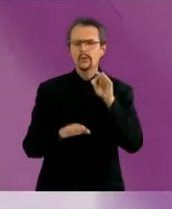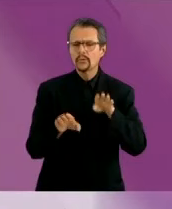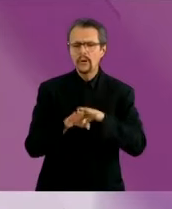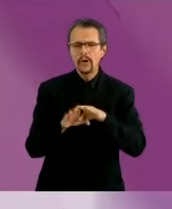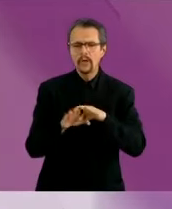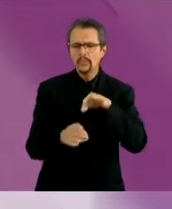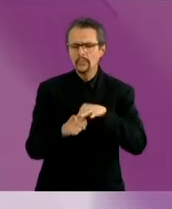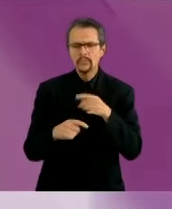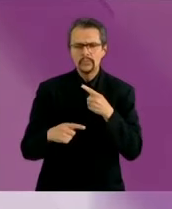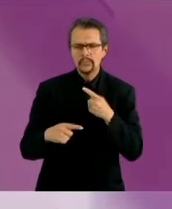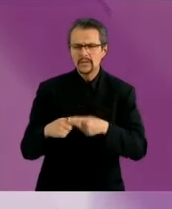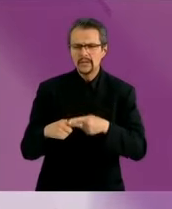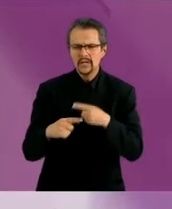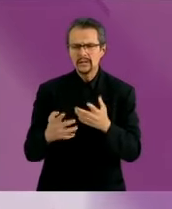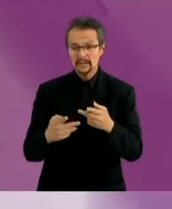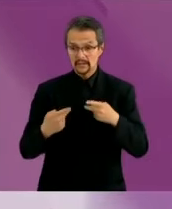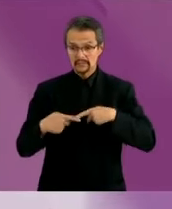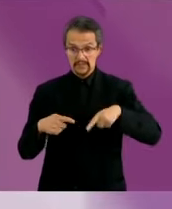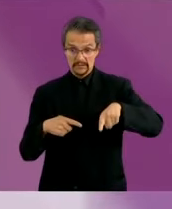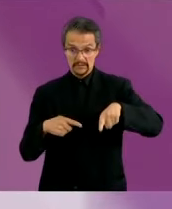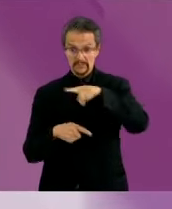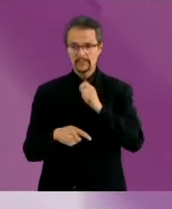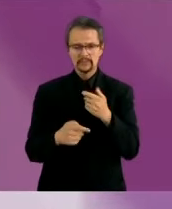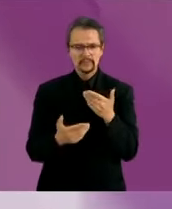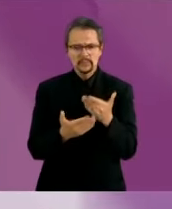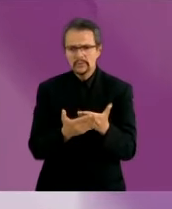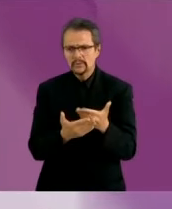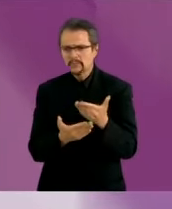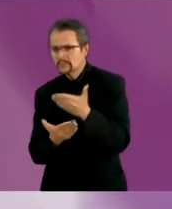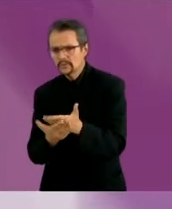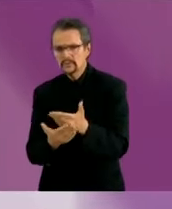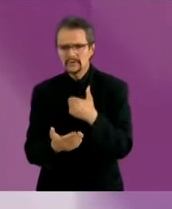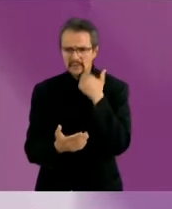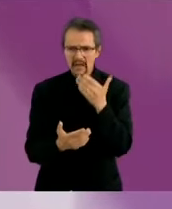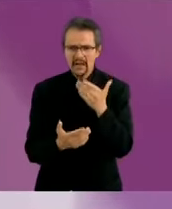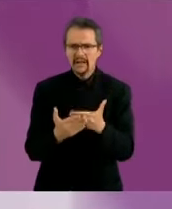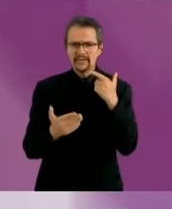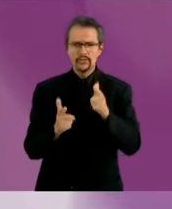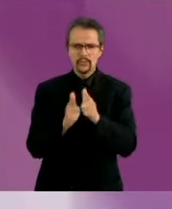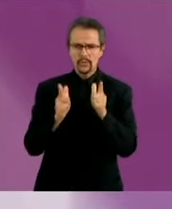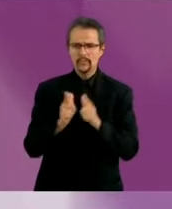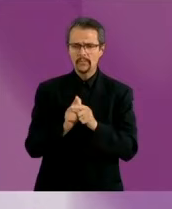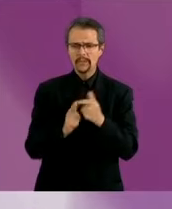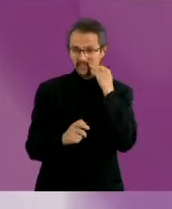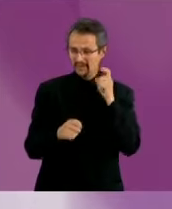Que sean propuestos por los ciudadanos y que no hayan militado en ningún partido político mediante un concurso.